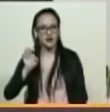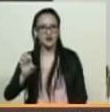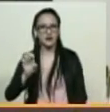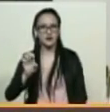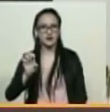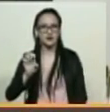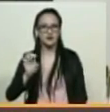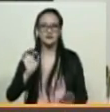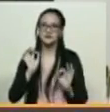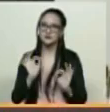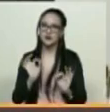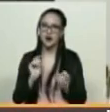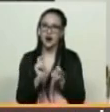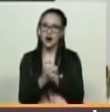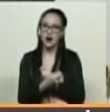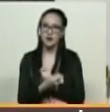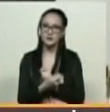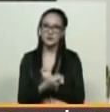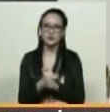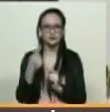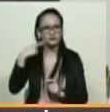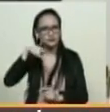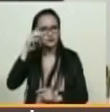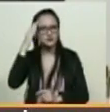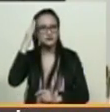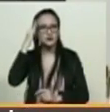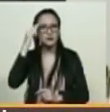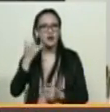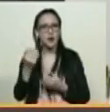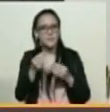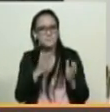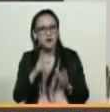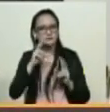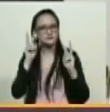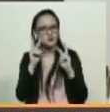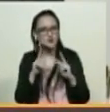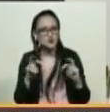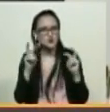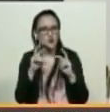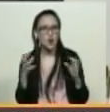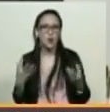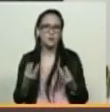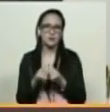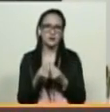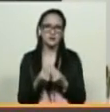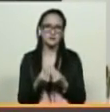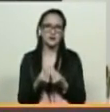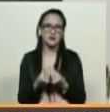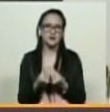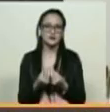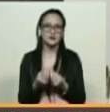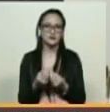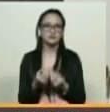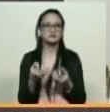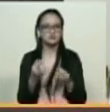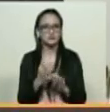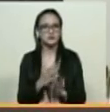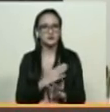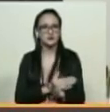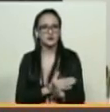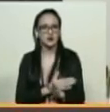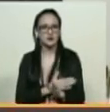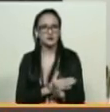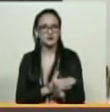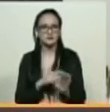Nacional Electoral, como todos sabemos, realiza un plan minucioso de acompañamiento que está previsto en las